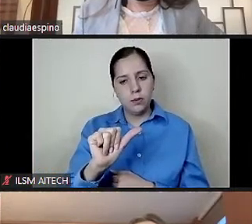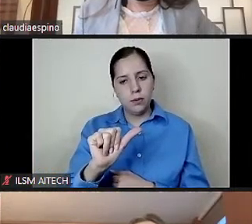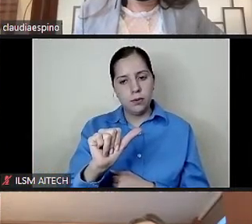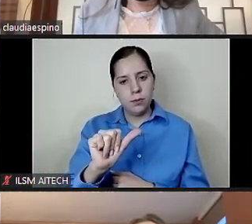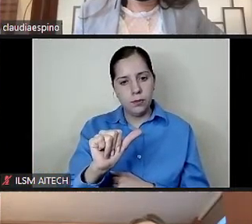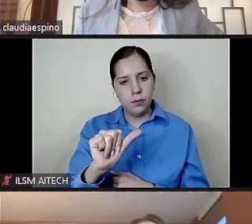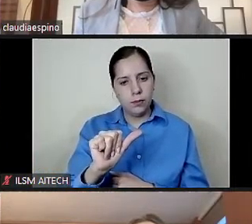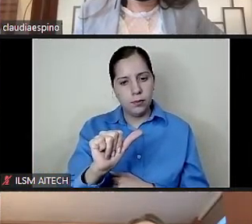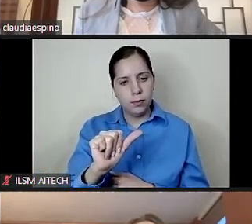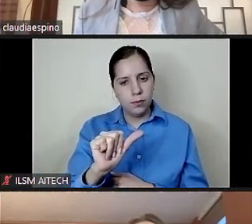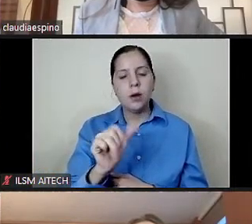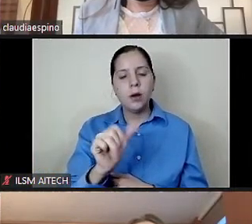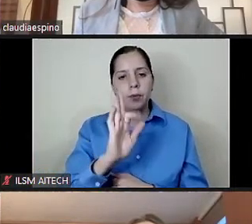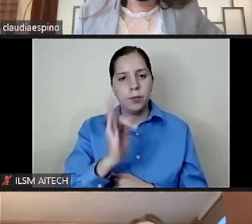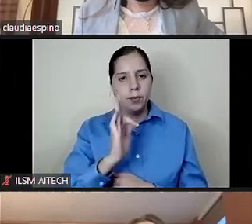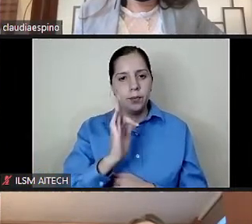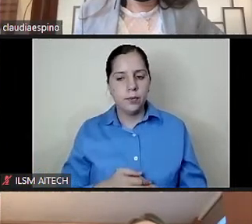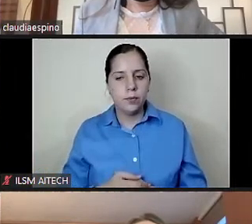A favor.